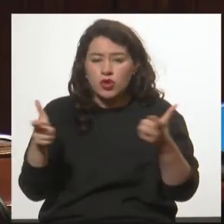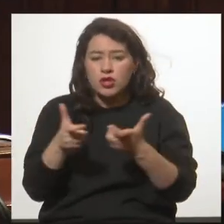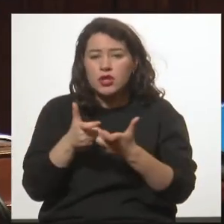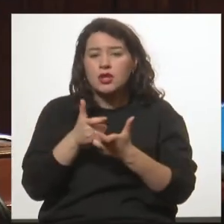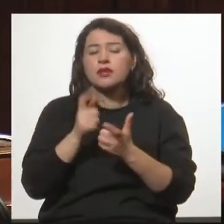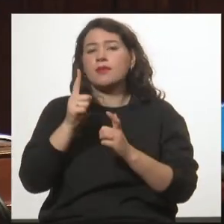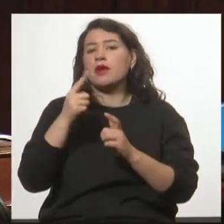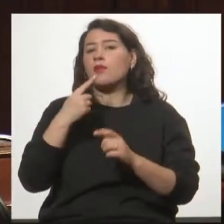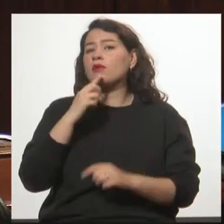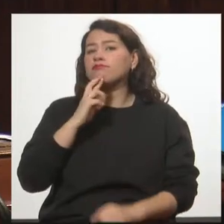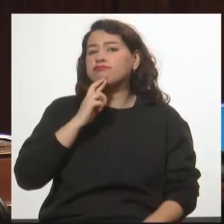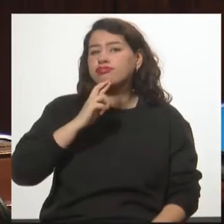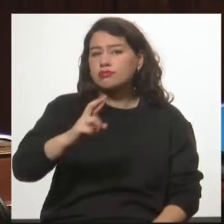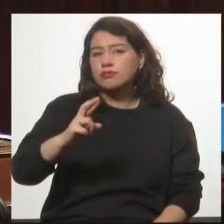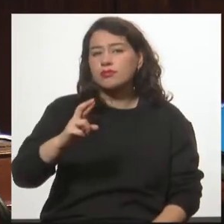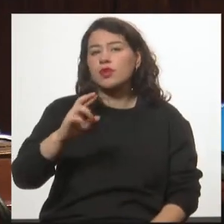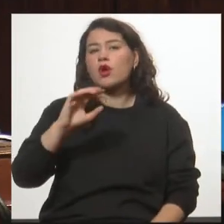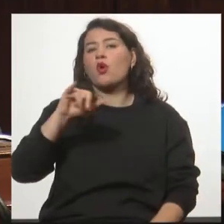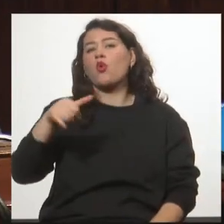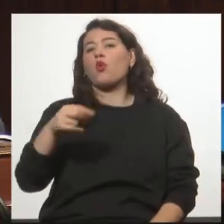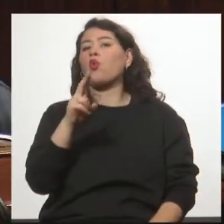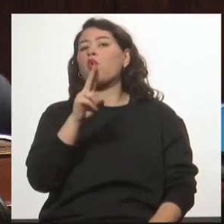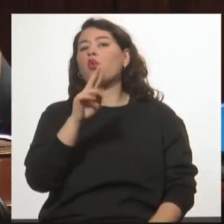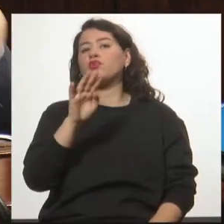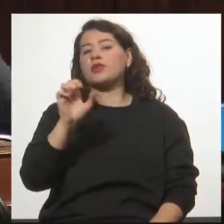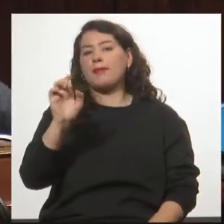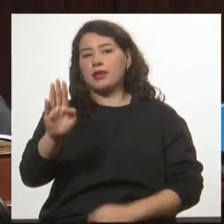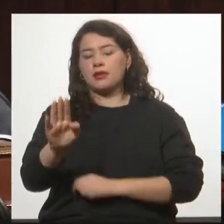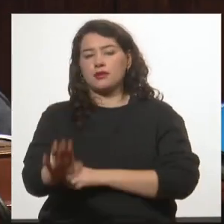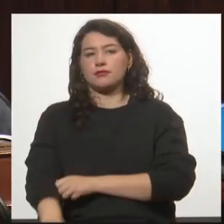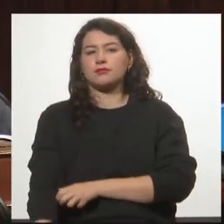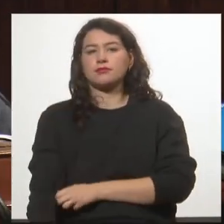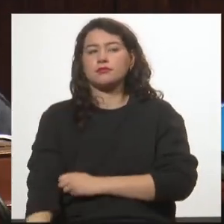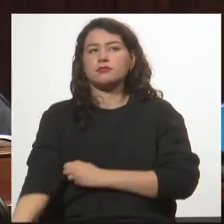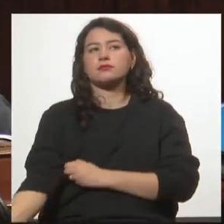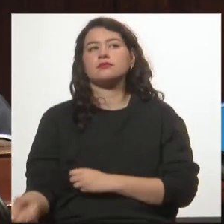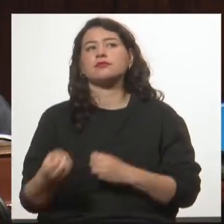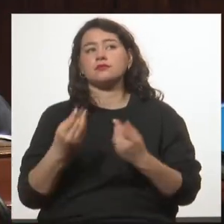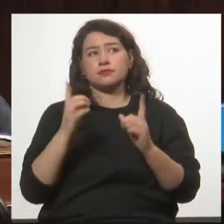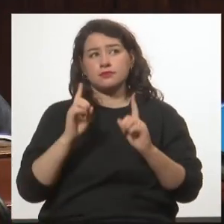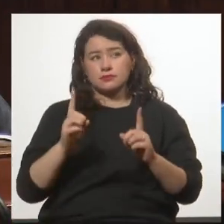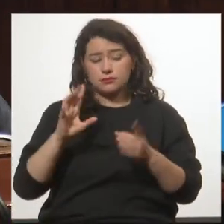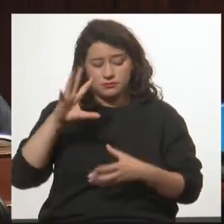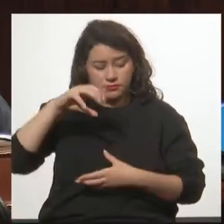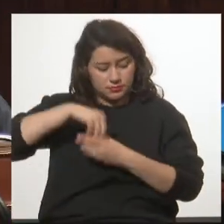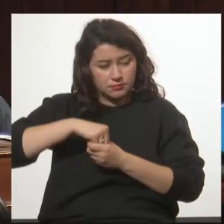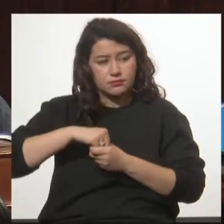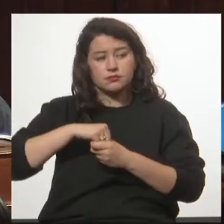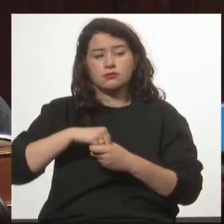fallo o dictamen del ajuste porque se va a suárez